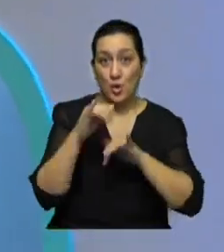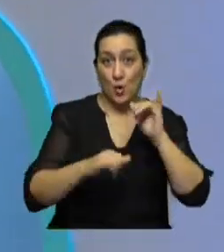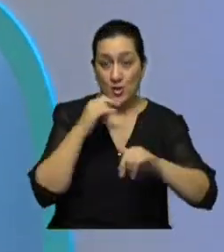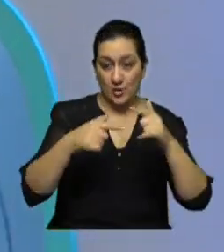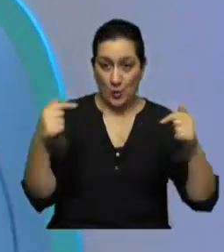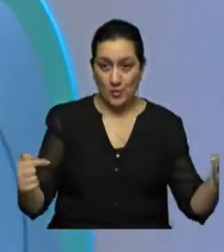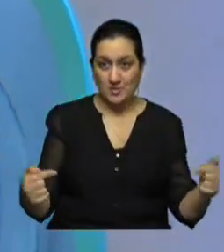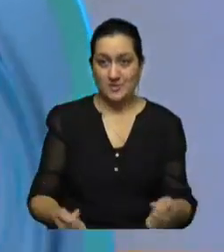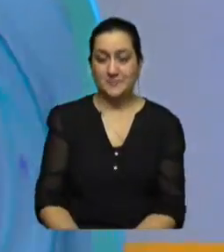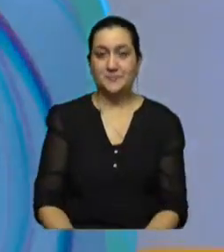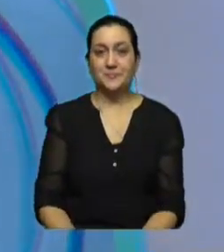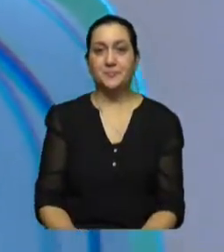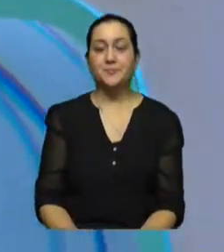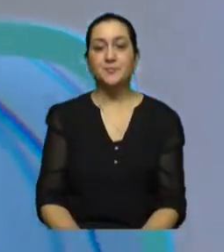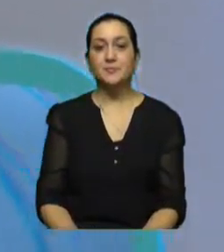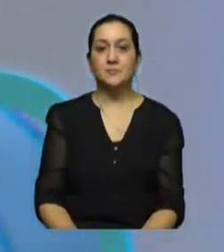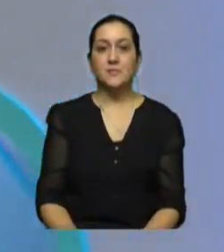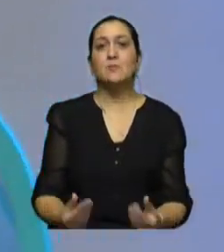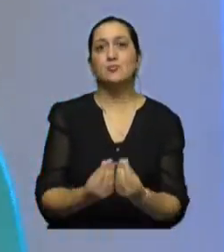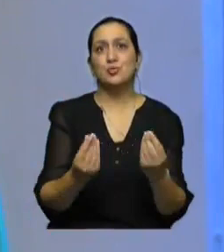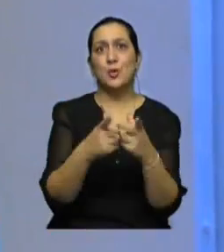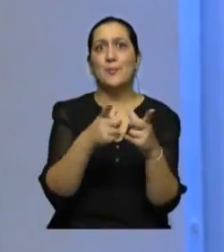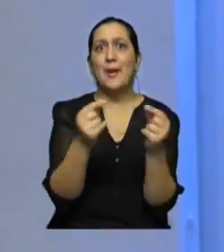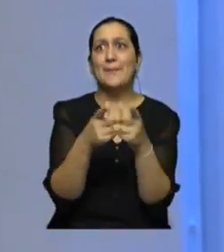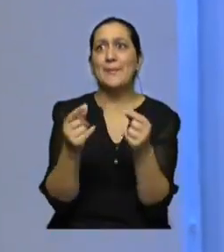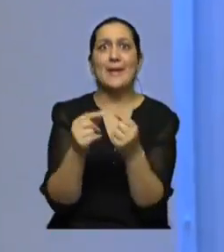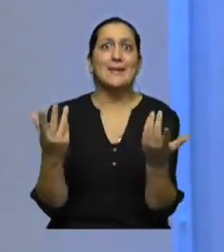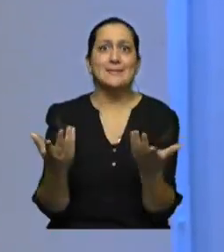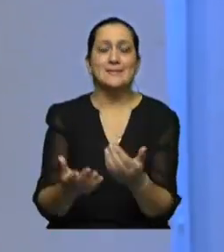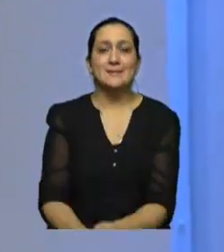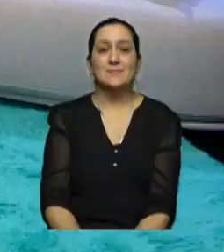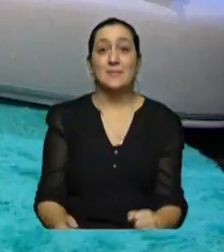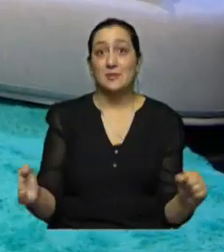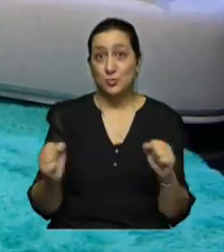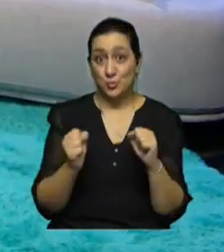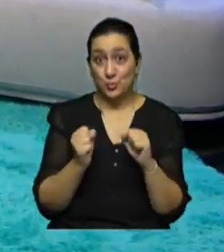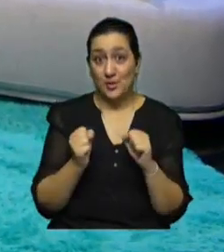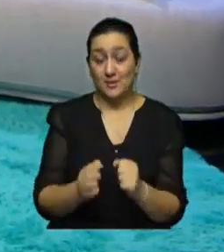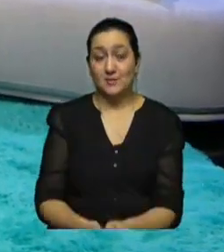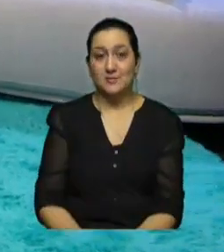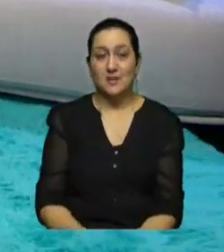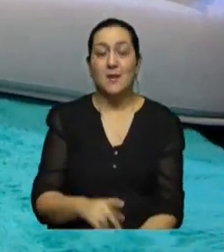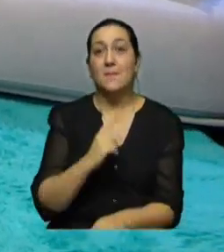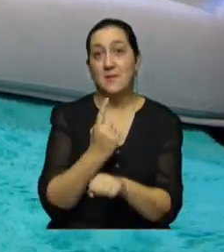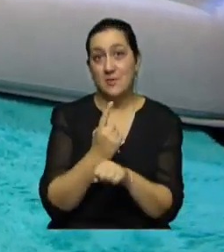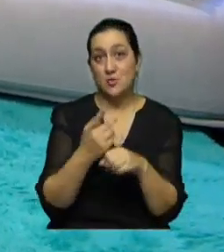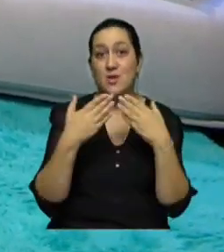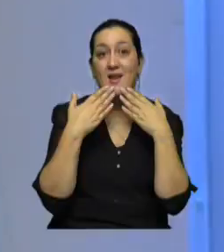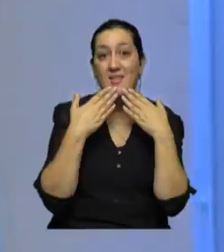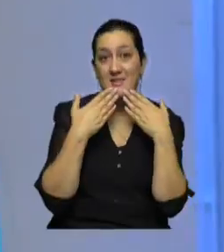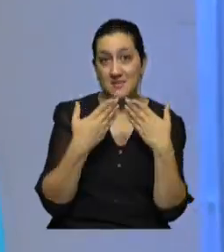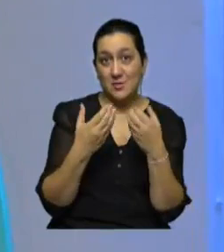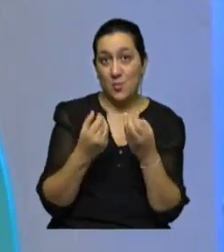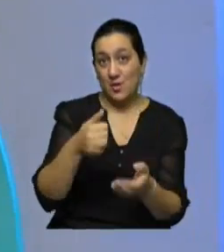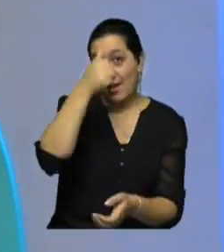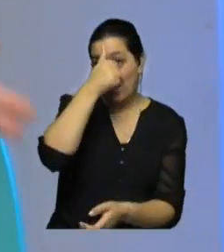mirá cómo ya momento de las descargas. Tienes muchos papeles. Tengo muchos papeles en mi oficina. Me asusta. Móvil. No, no. El primero es un agradecimiento porque el